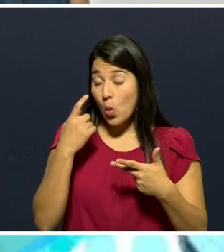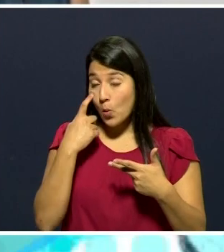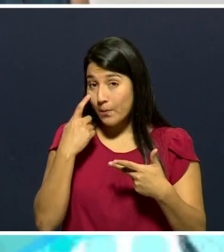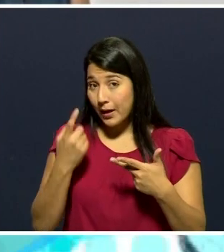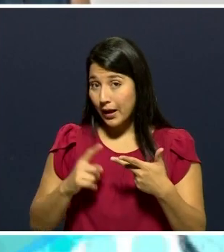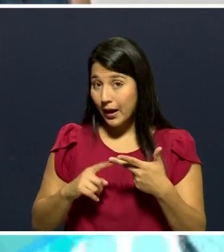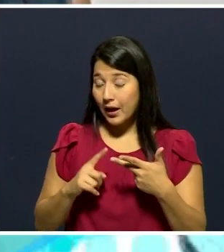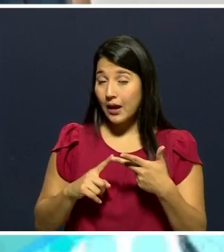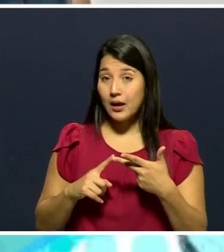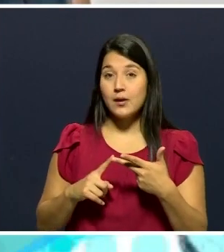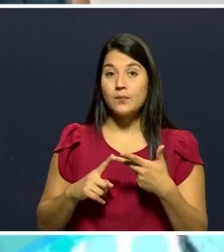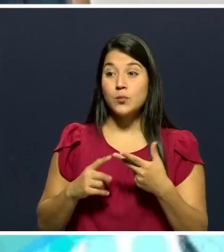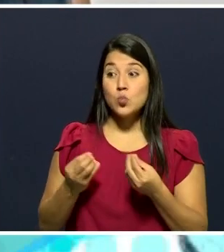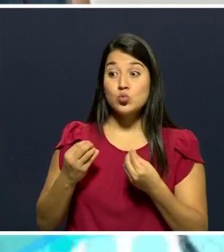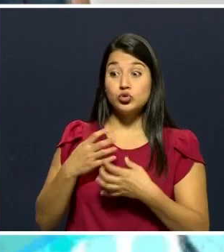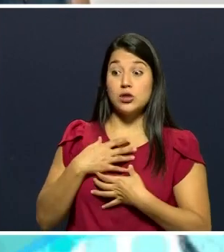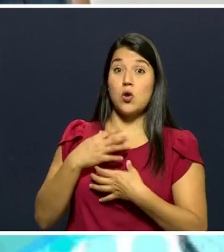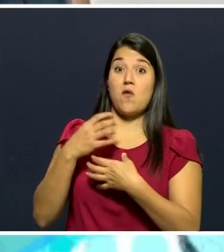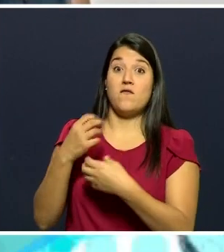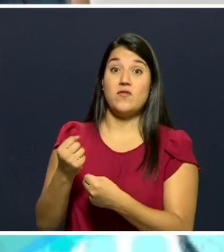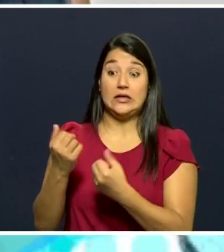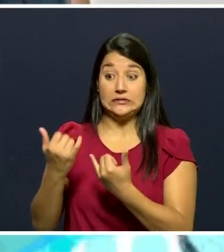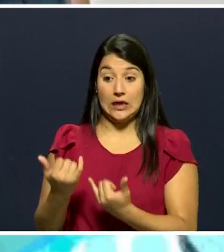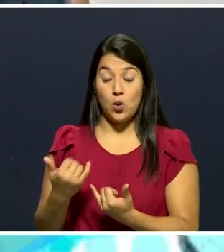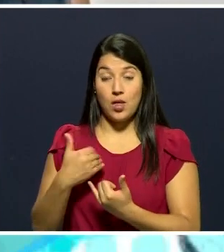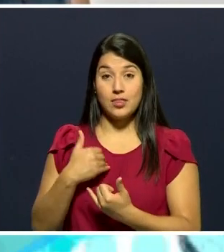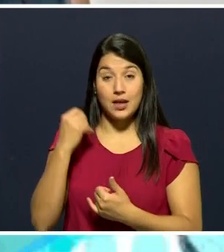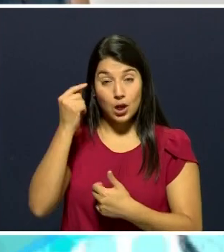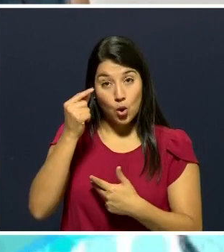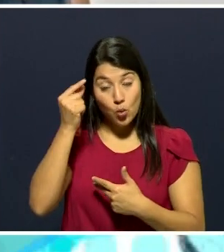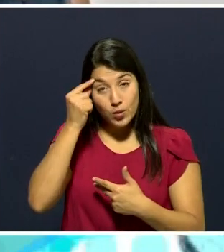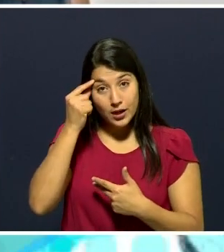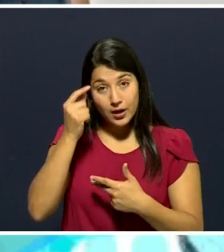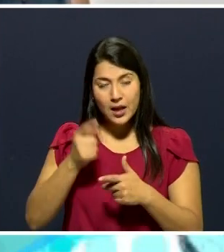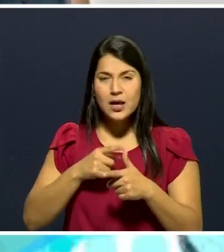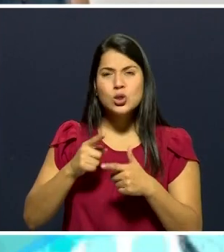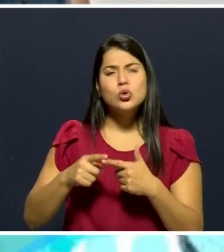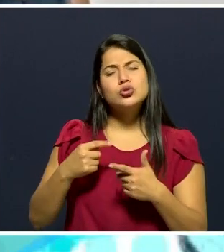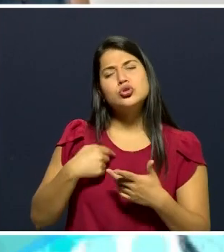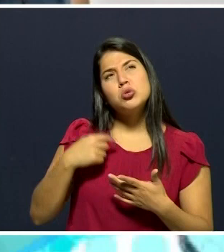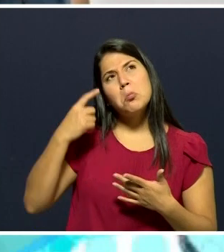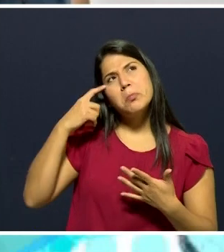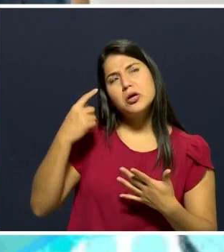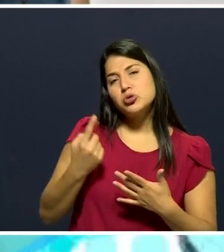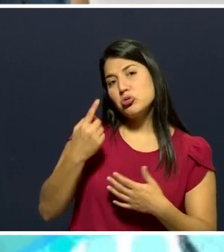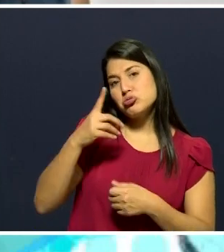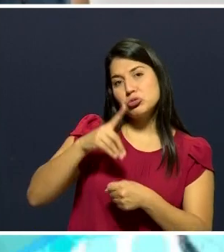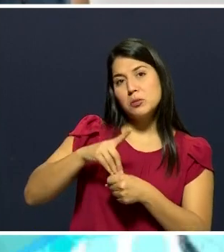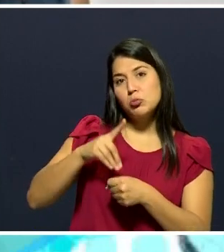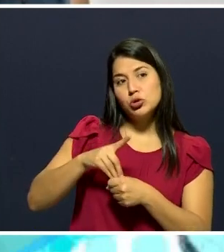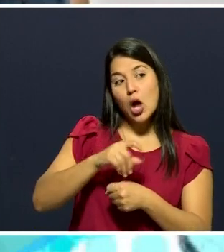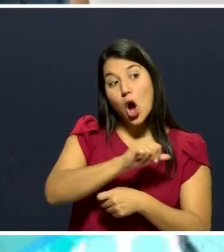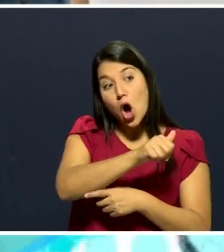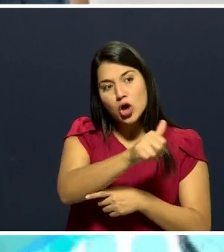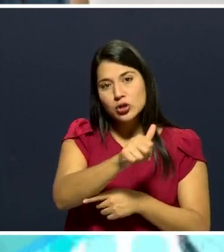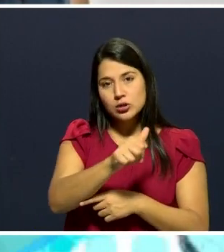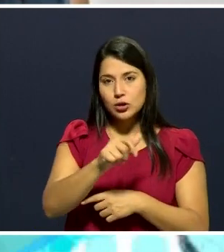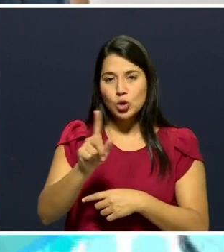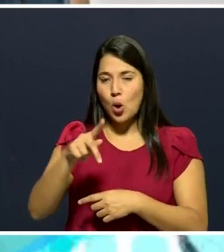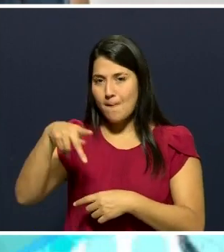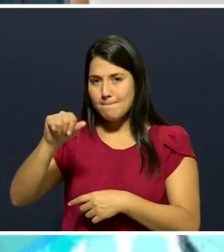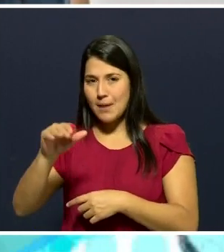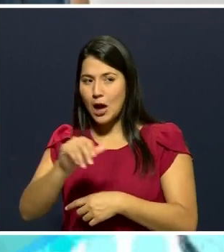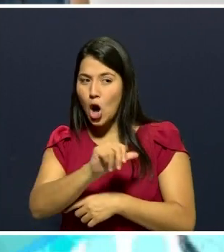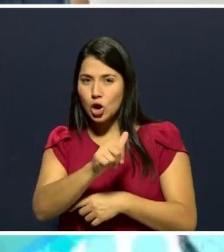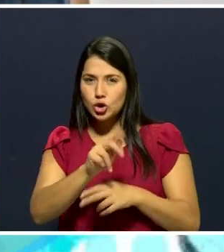enorme salto de confianza que está recibiendo el gobierno, supondría uno que un diputado opositor dice, ¿será buen momento